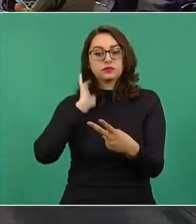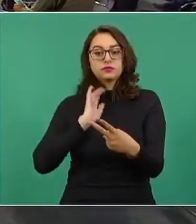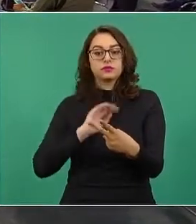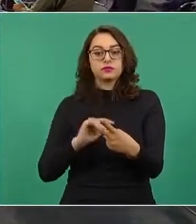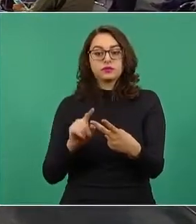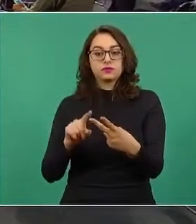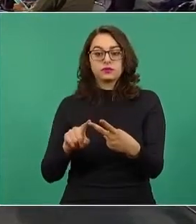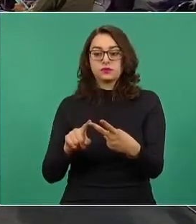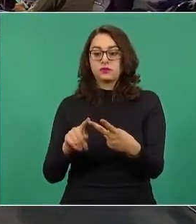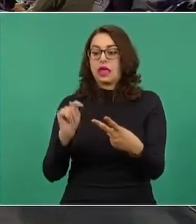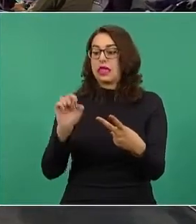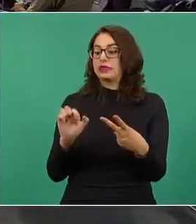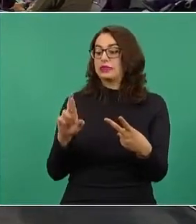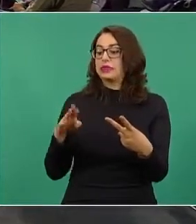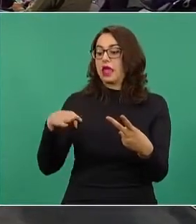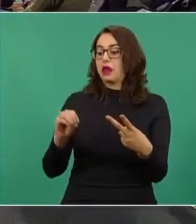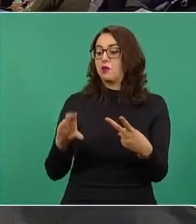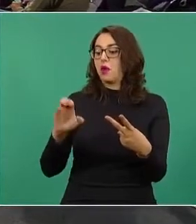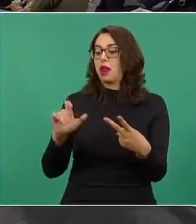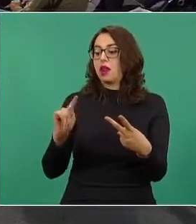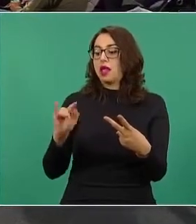llegan las termoeléctricas